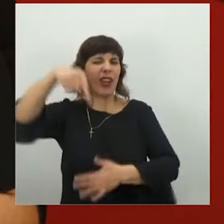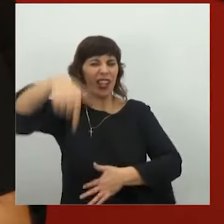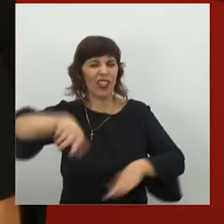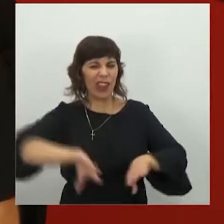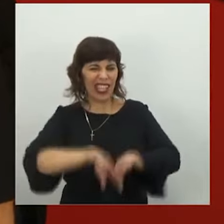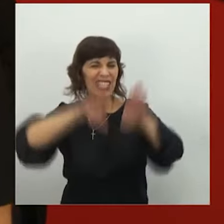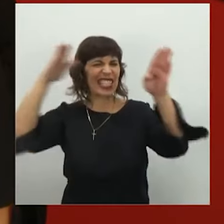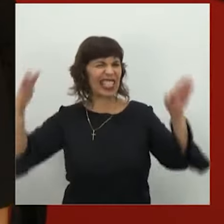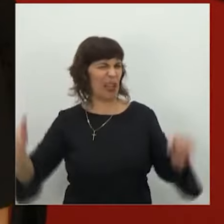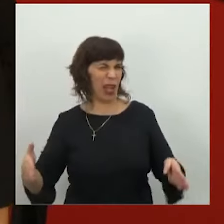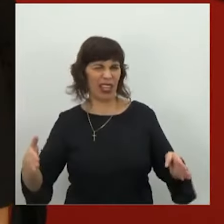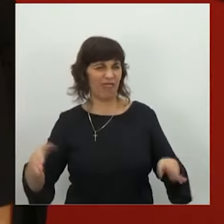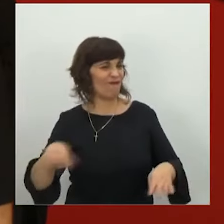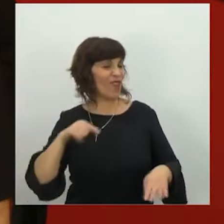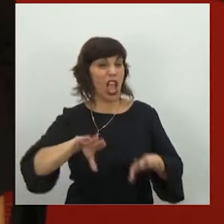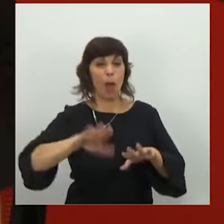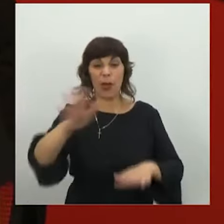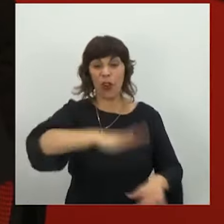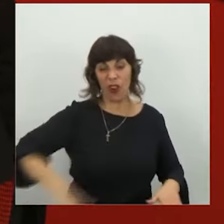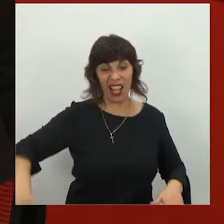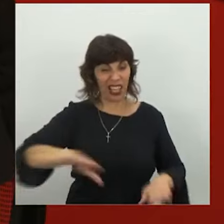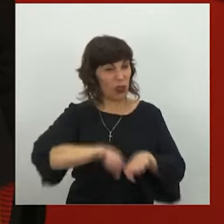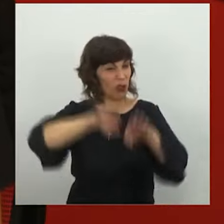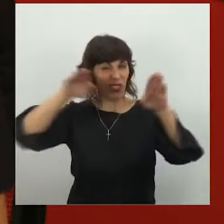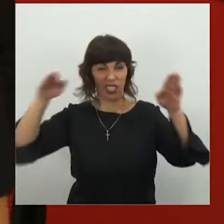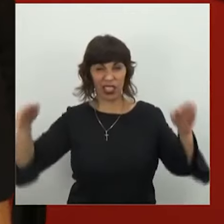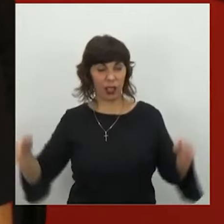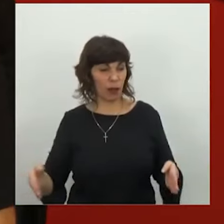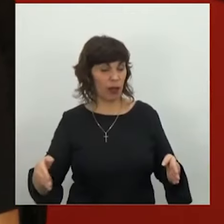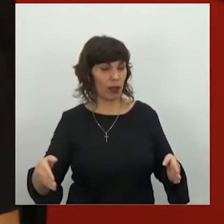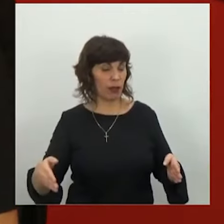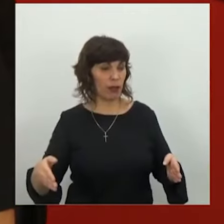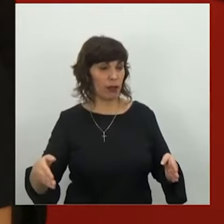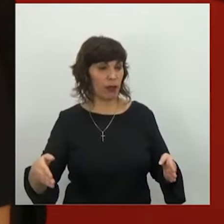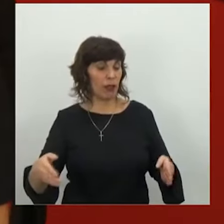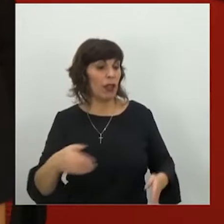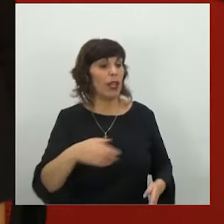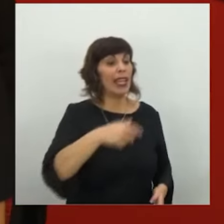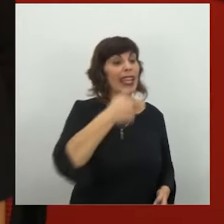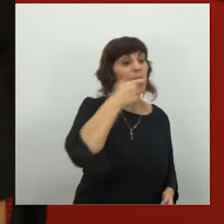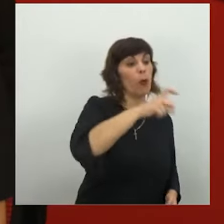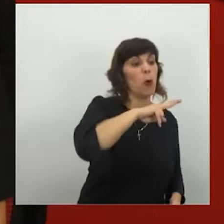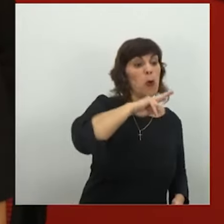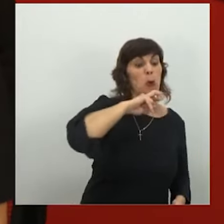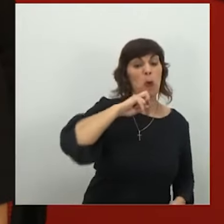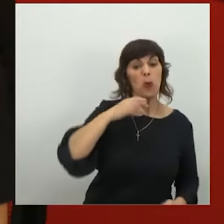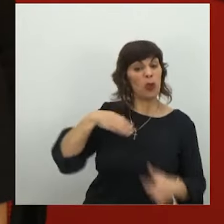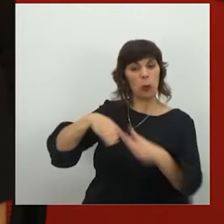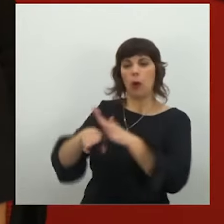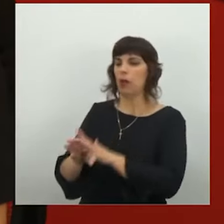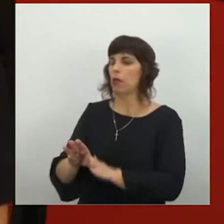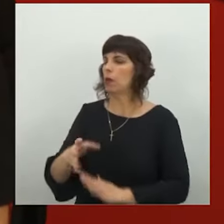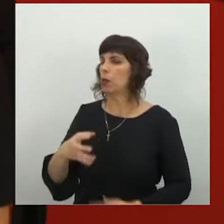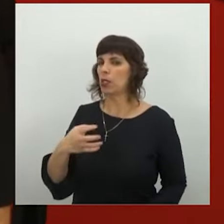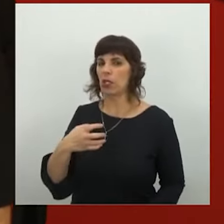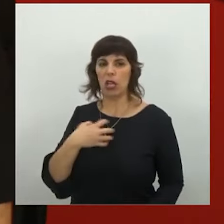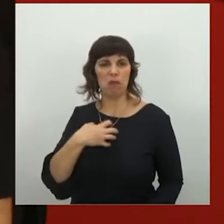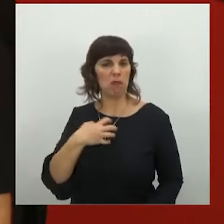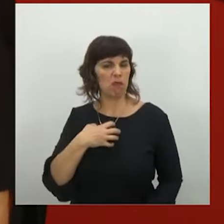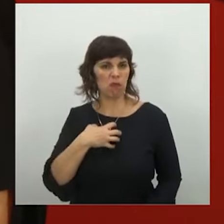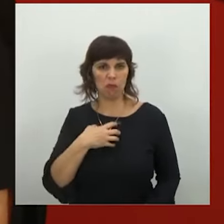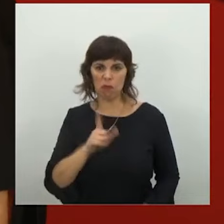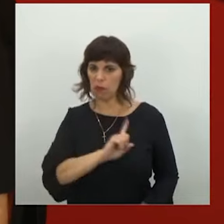por Samaria, porque los samaritanos no se hablaban y no se llevaban bien con los judíos.